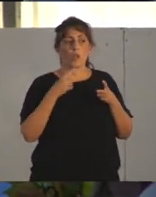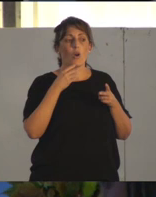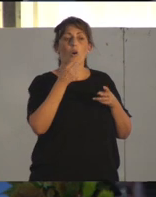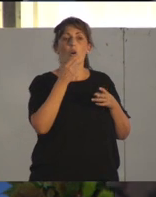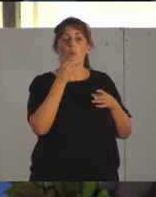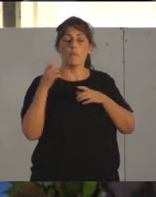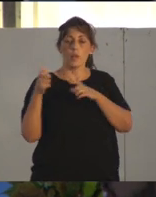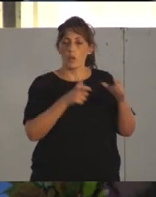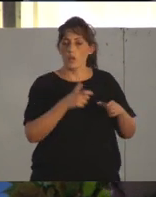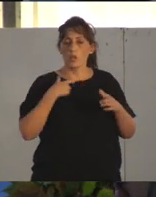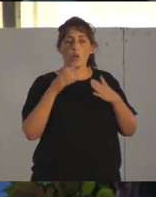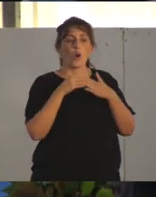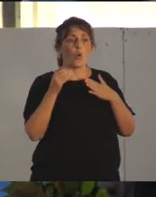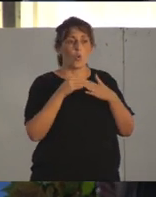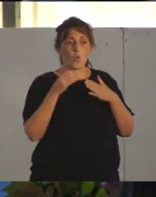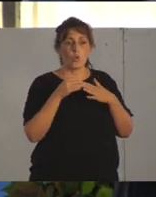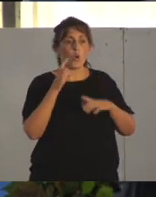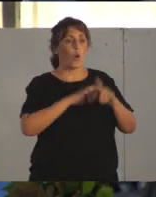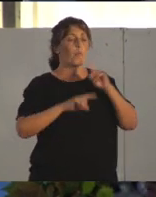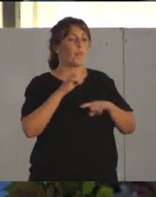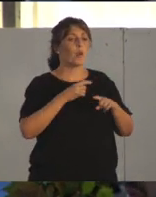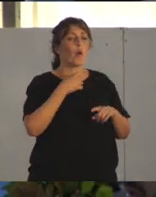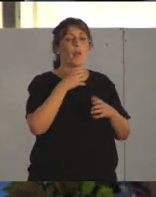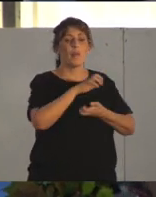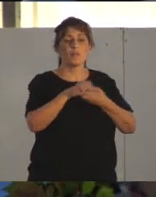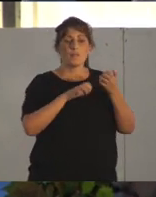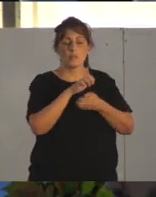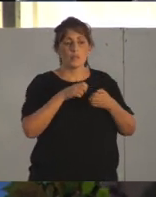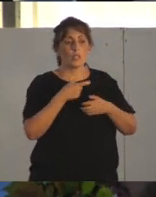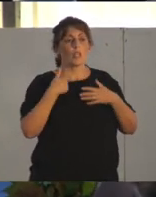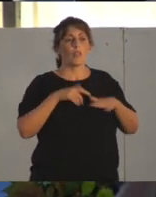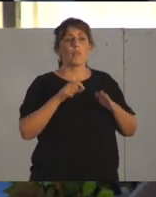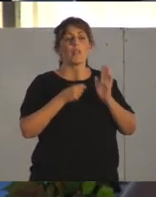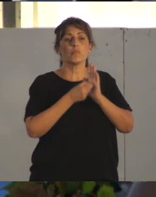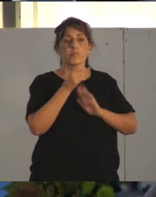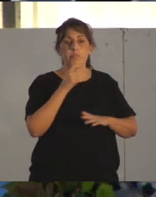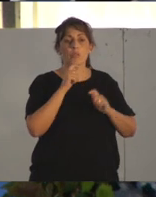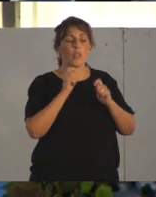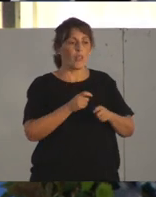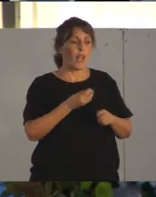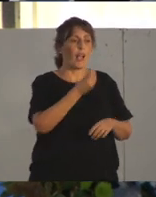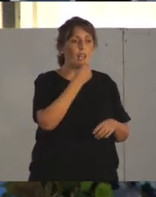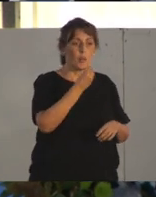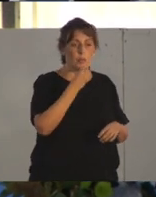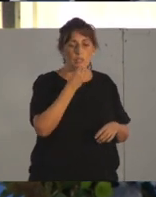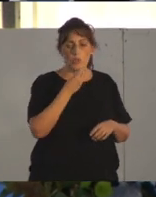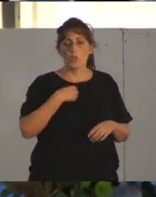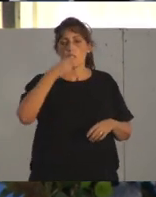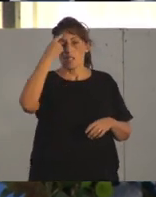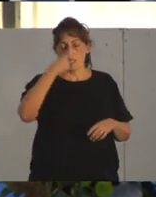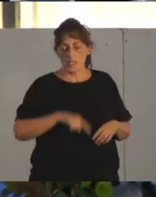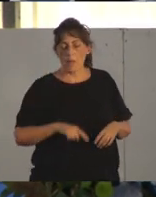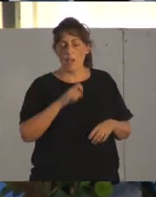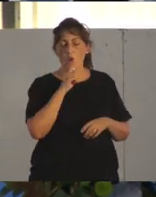dando de comer a nuestros chicos con problemas de disfagia tuvieran conocimientos en pautas de alimentación y supiesen